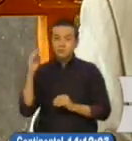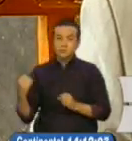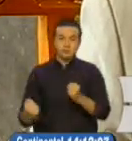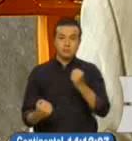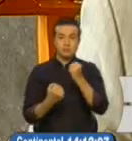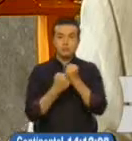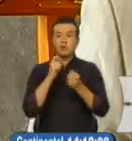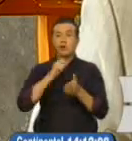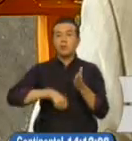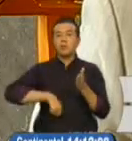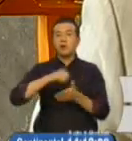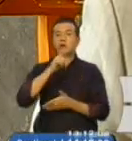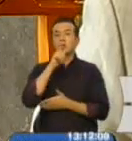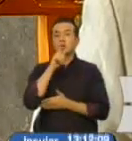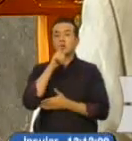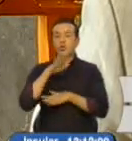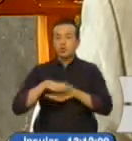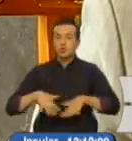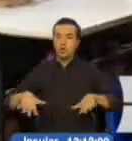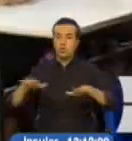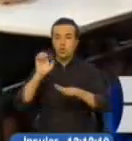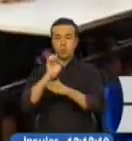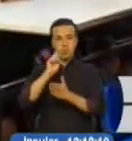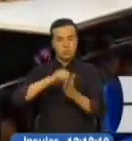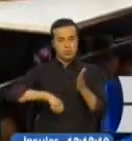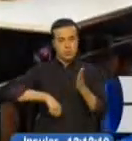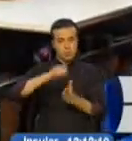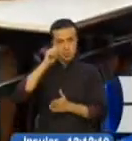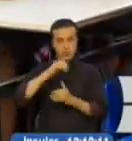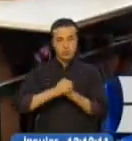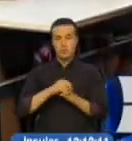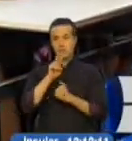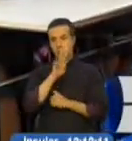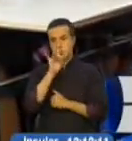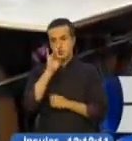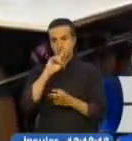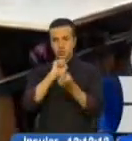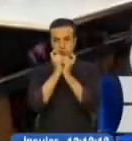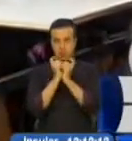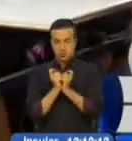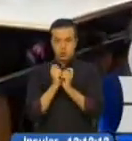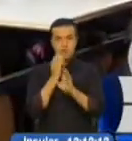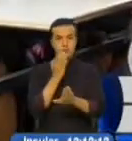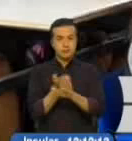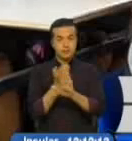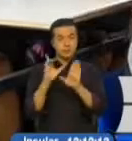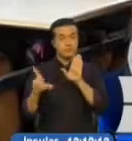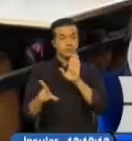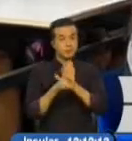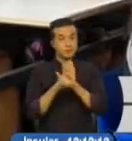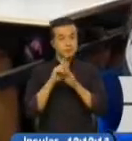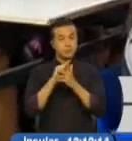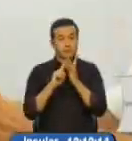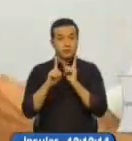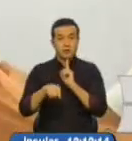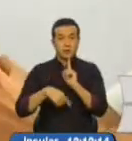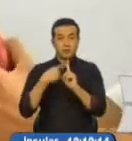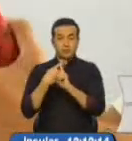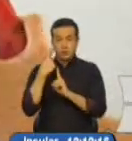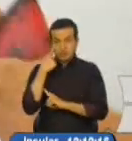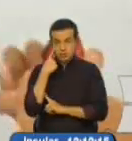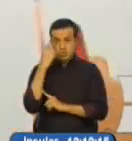visto bueno del pueblo ecuatoriano. Entre los 28 cambios que se propone a la ley se incluye una